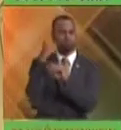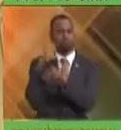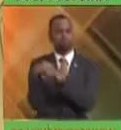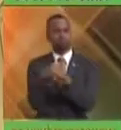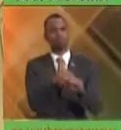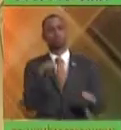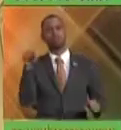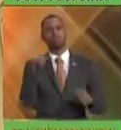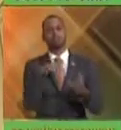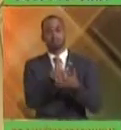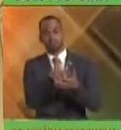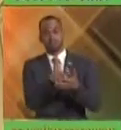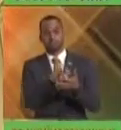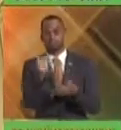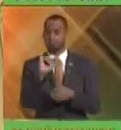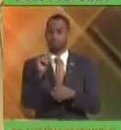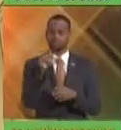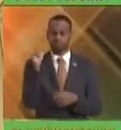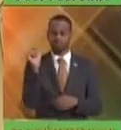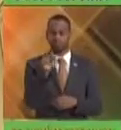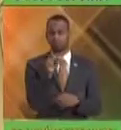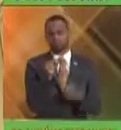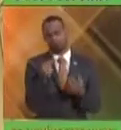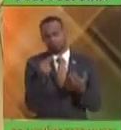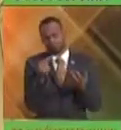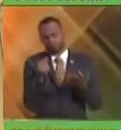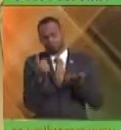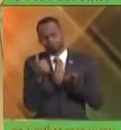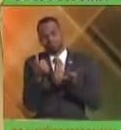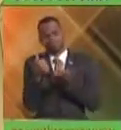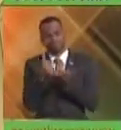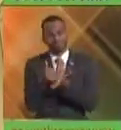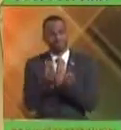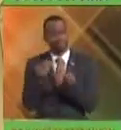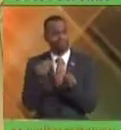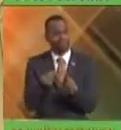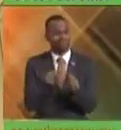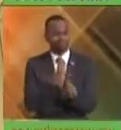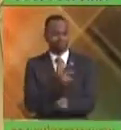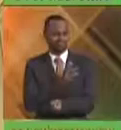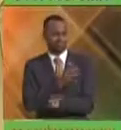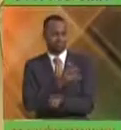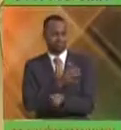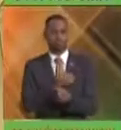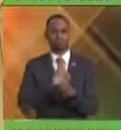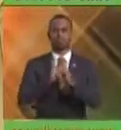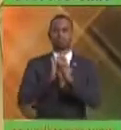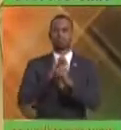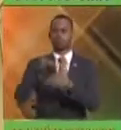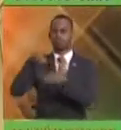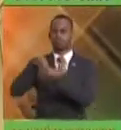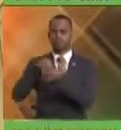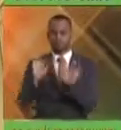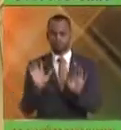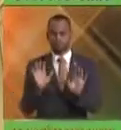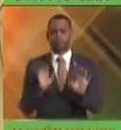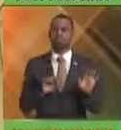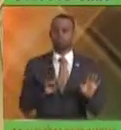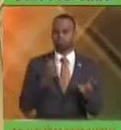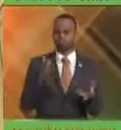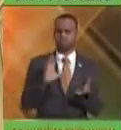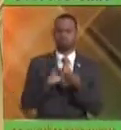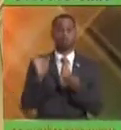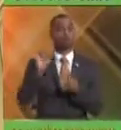de eso es una inversión inteligente qué pasa cuando una institución el ejemplo que ponemos un banco pero puede ser cualquier otro tipo de institución